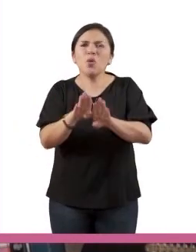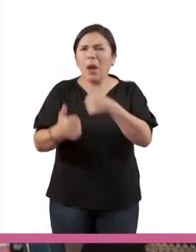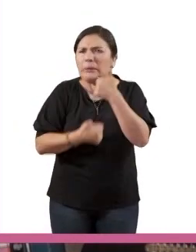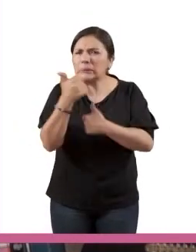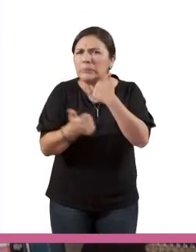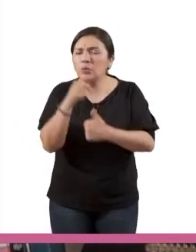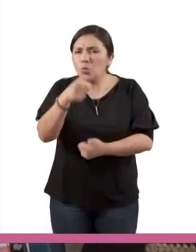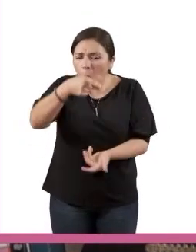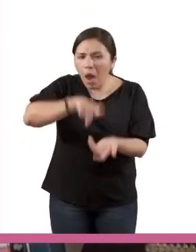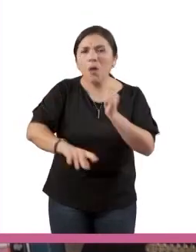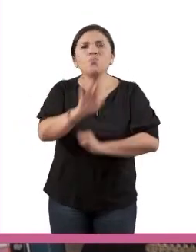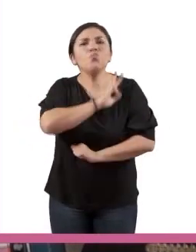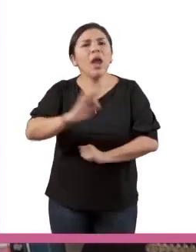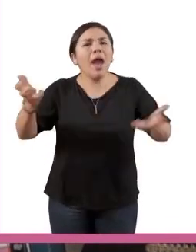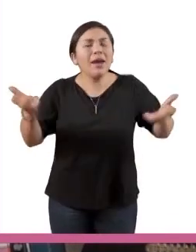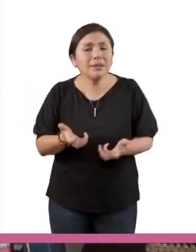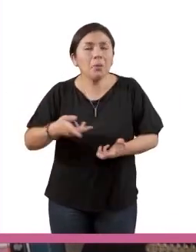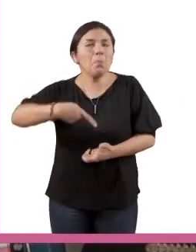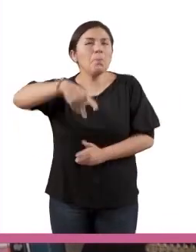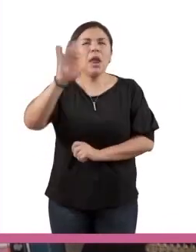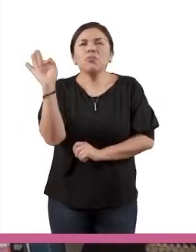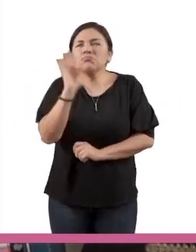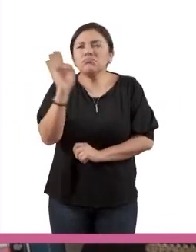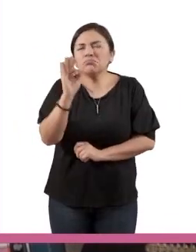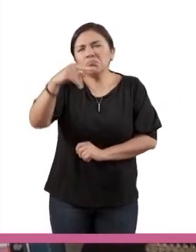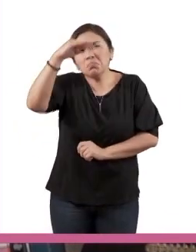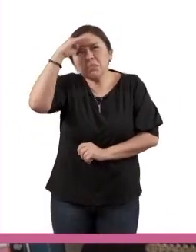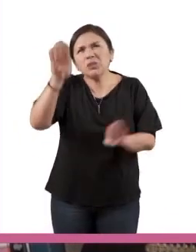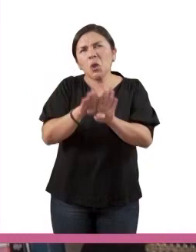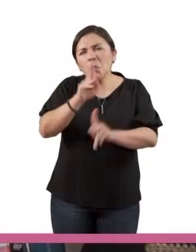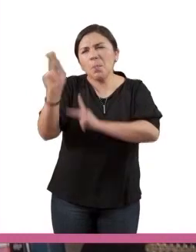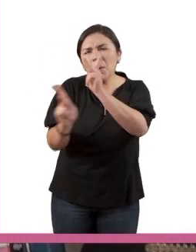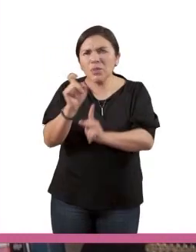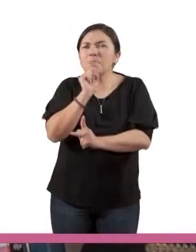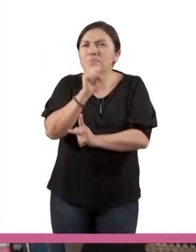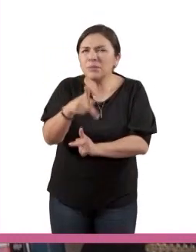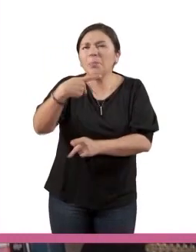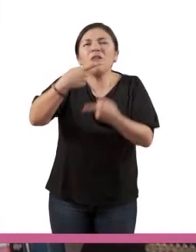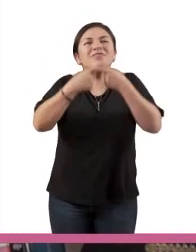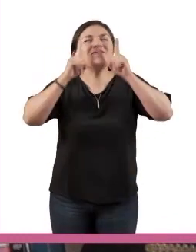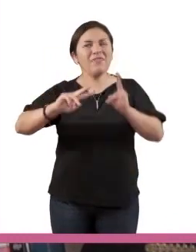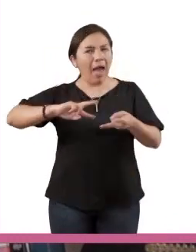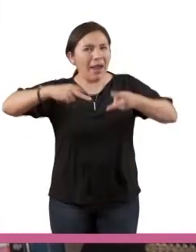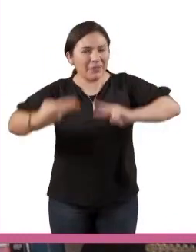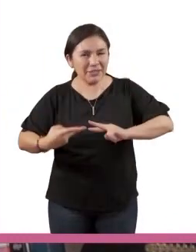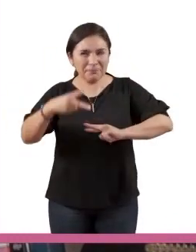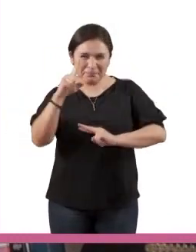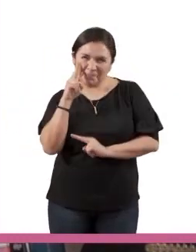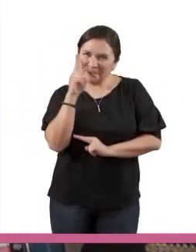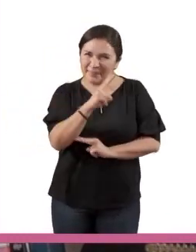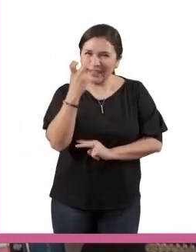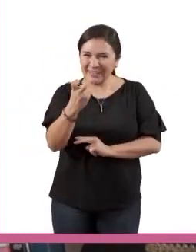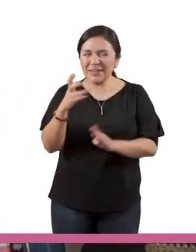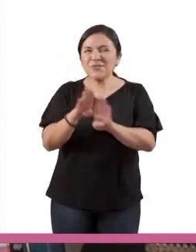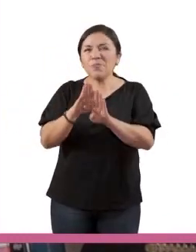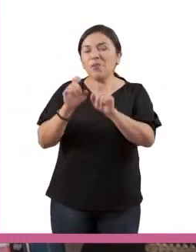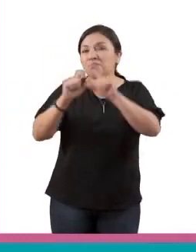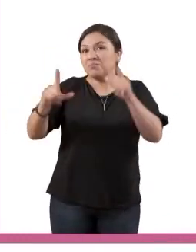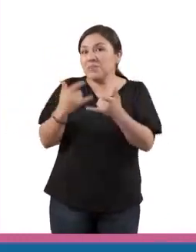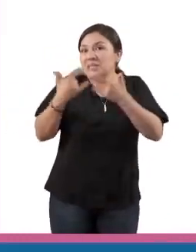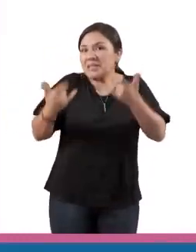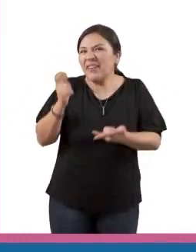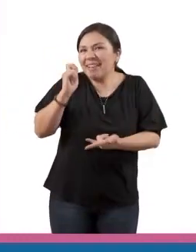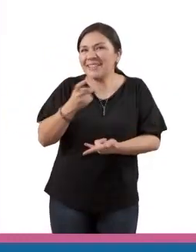somos. ¿Pero qué sucede si en esencia preguntamos lo mismo, pero de diferente modo? Acompáñame a ver esta reveladora